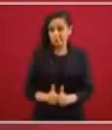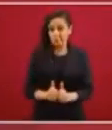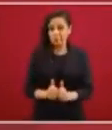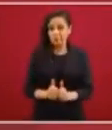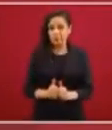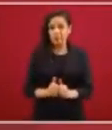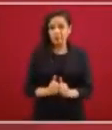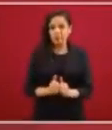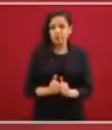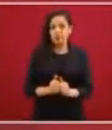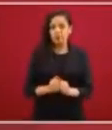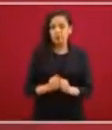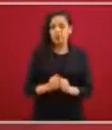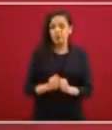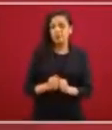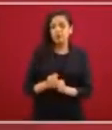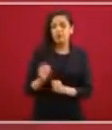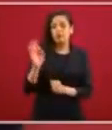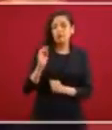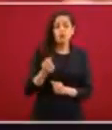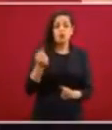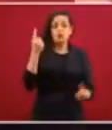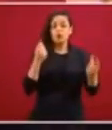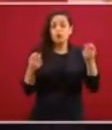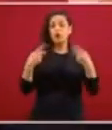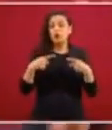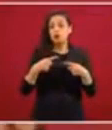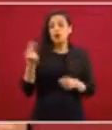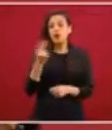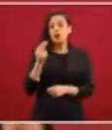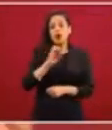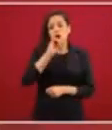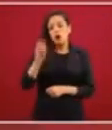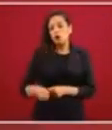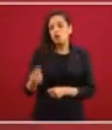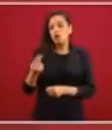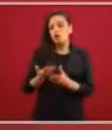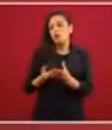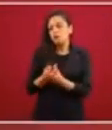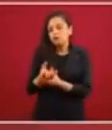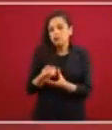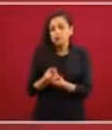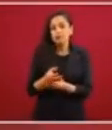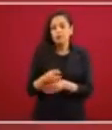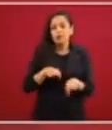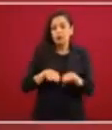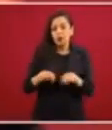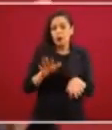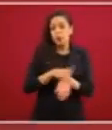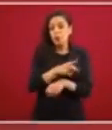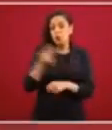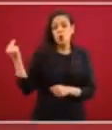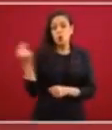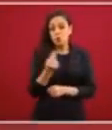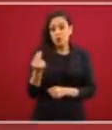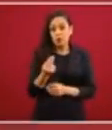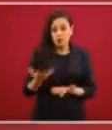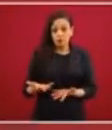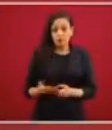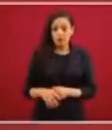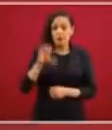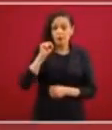actividad calificada como esencial, tenemos un porcentaje enorme de personas, hemos informado arriba